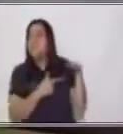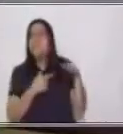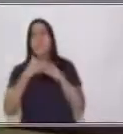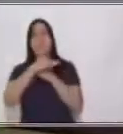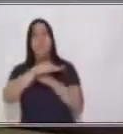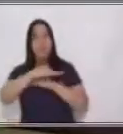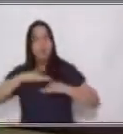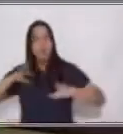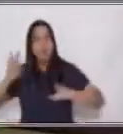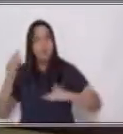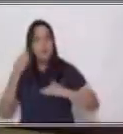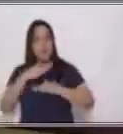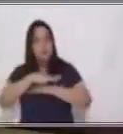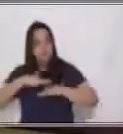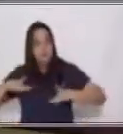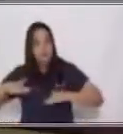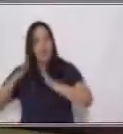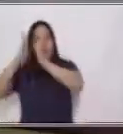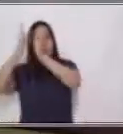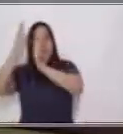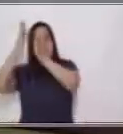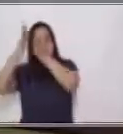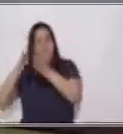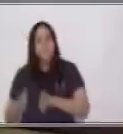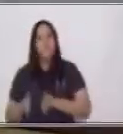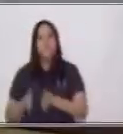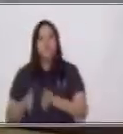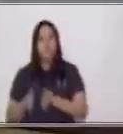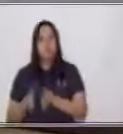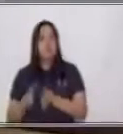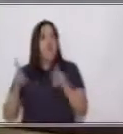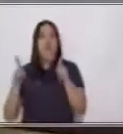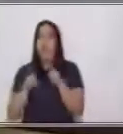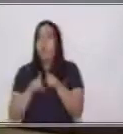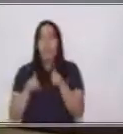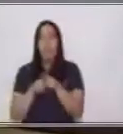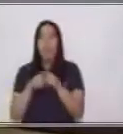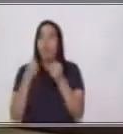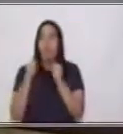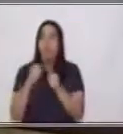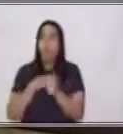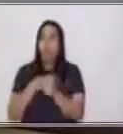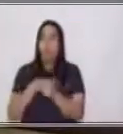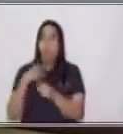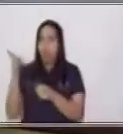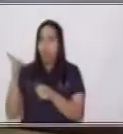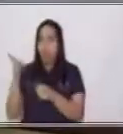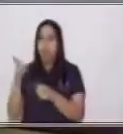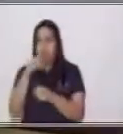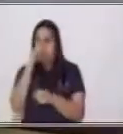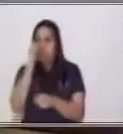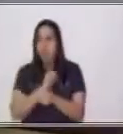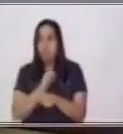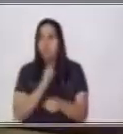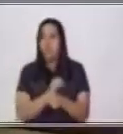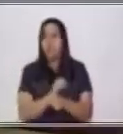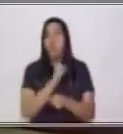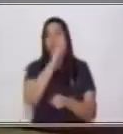fila por la primer columna. Veamos entonces, vamos a tener